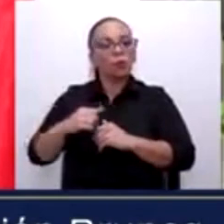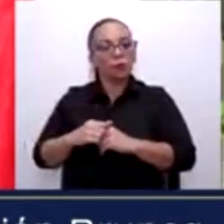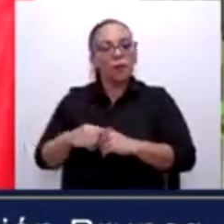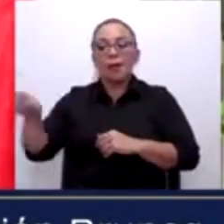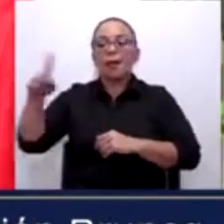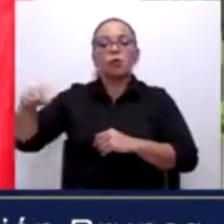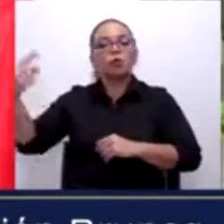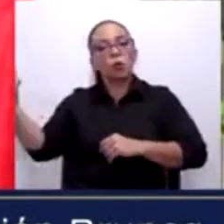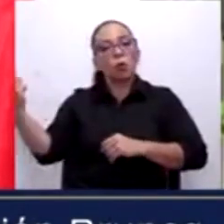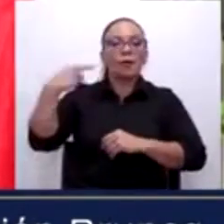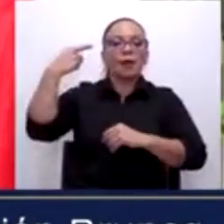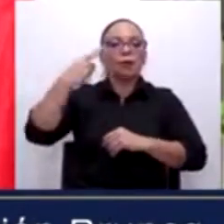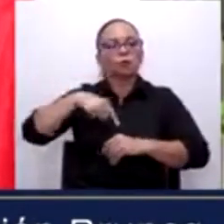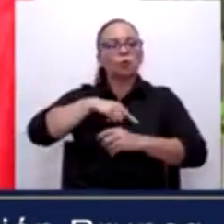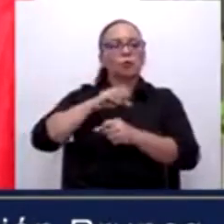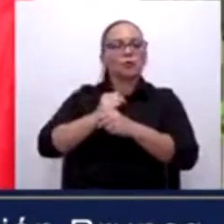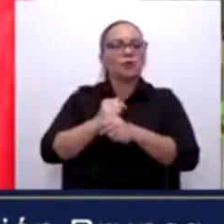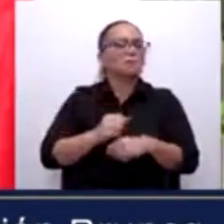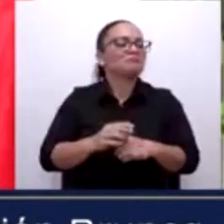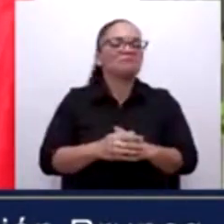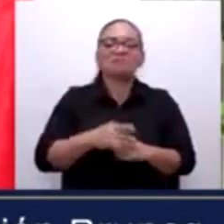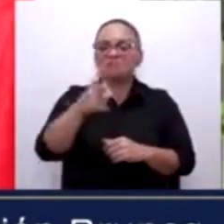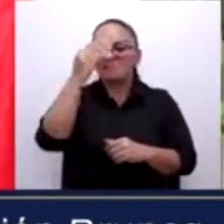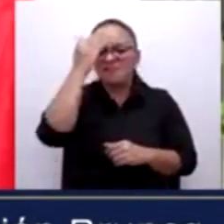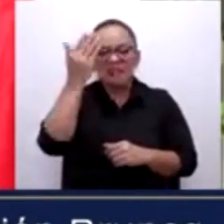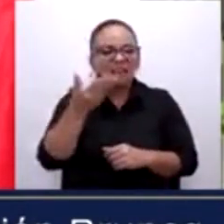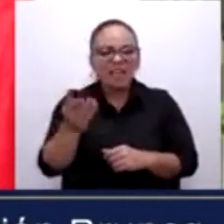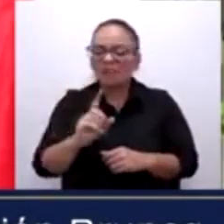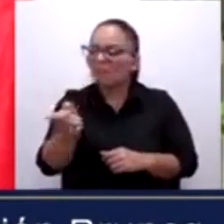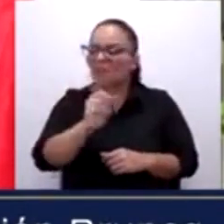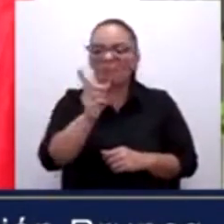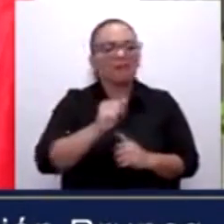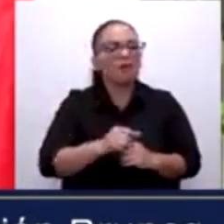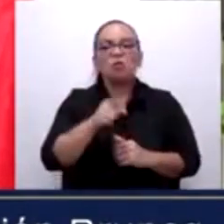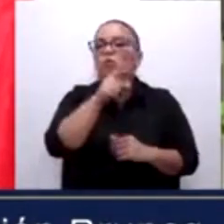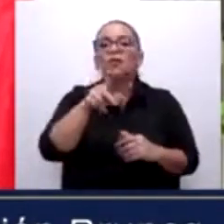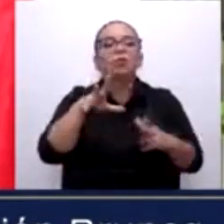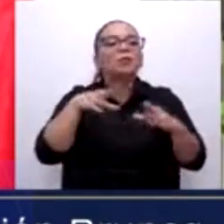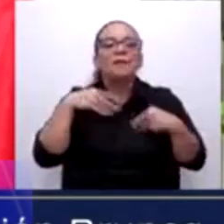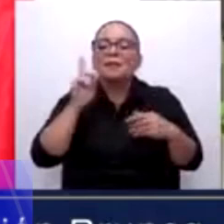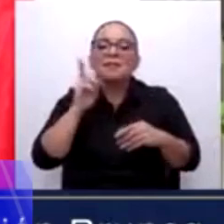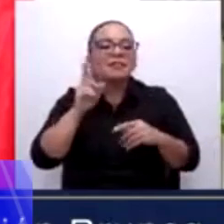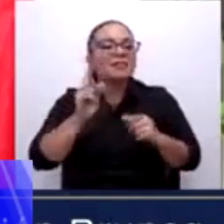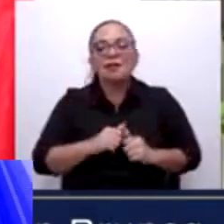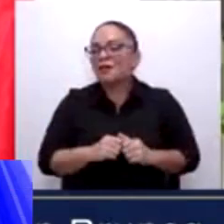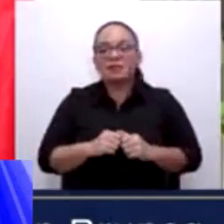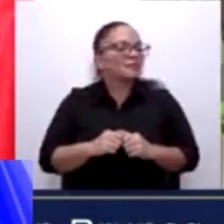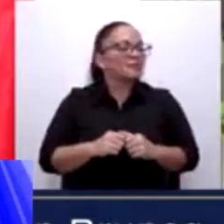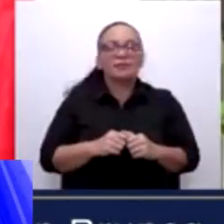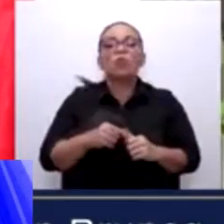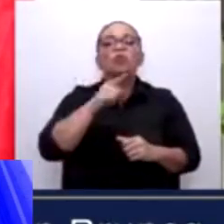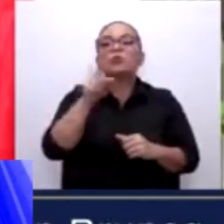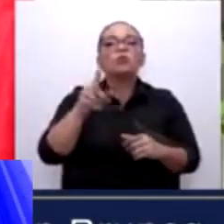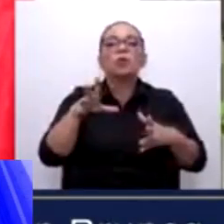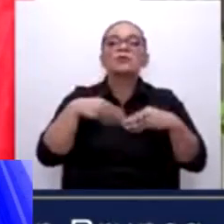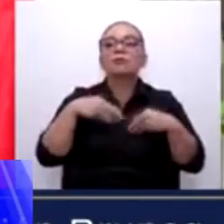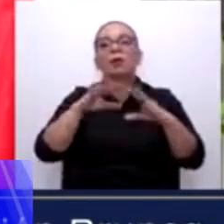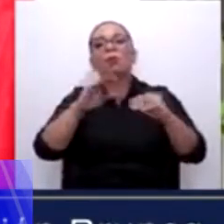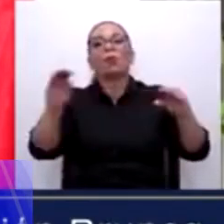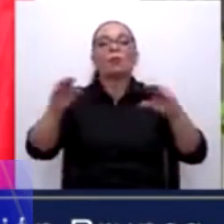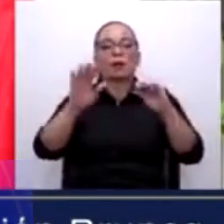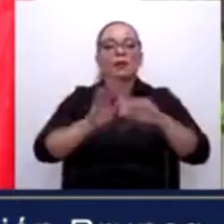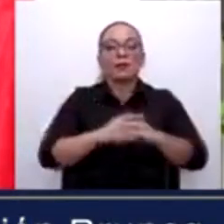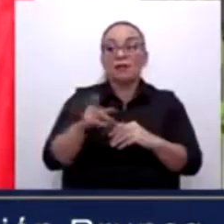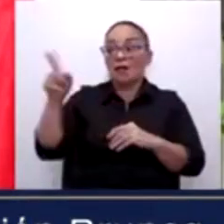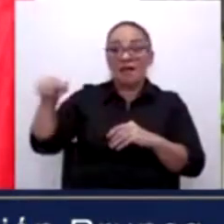que sin ellos, ¿saben qué? No coman cuento, no se dejen engañar más por los que los han engañado